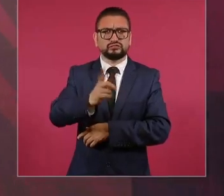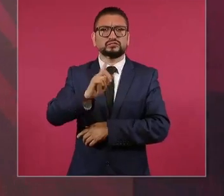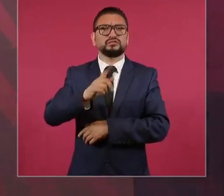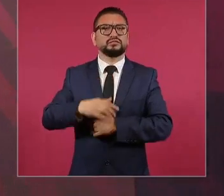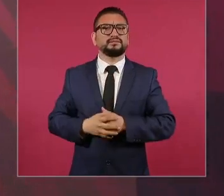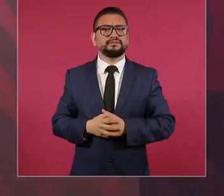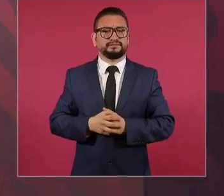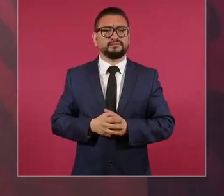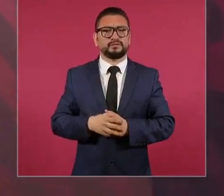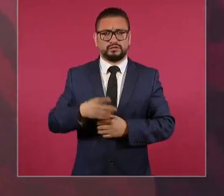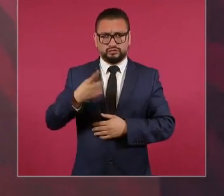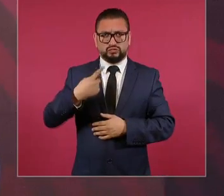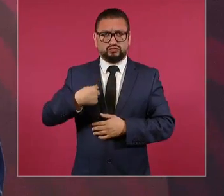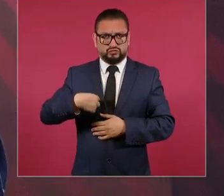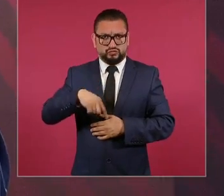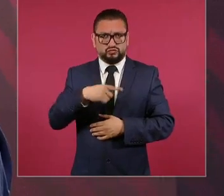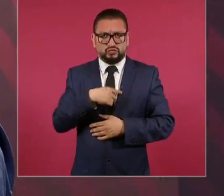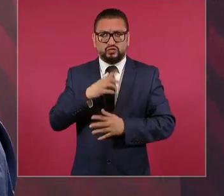de que no